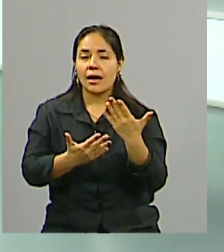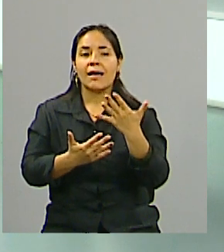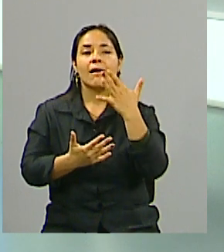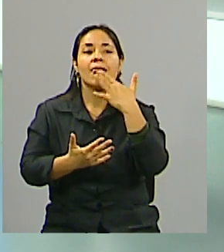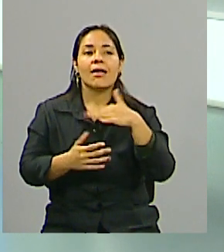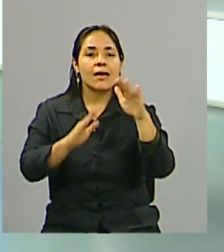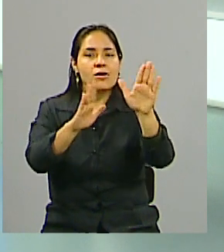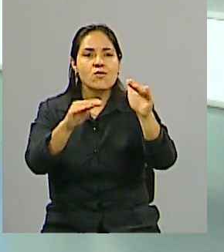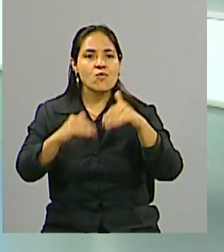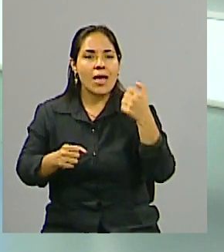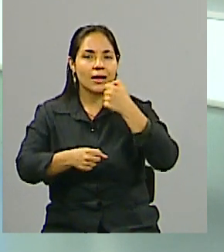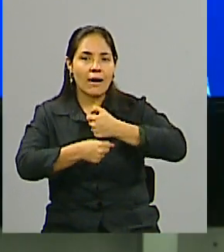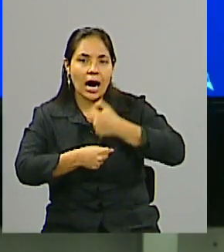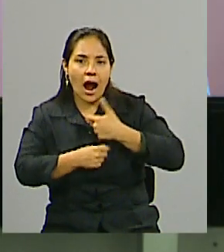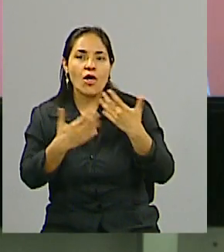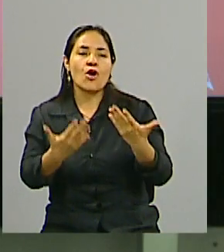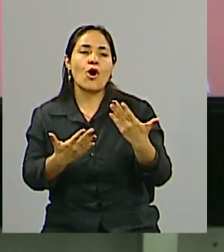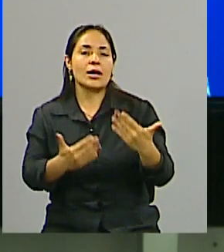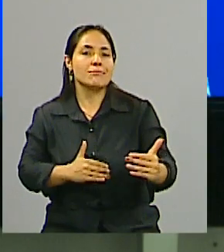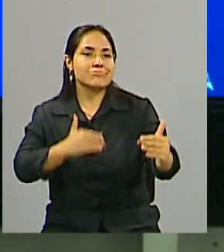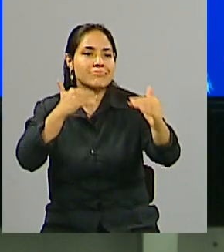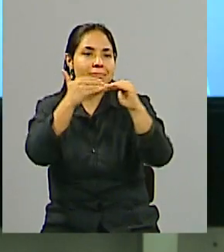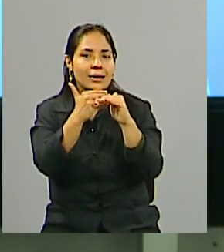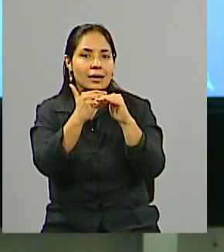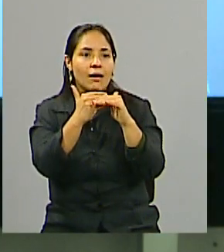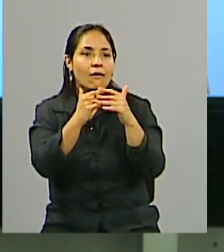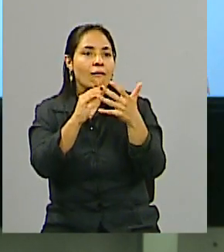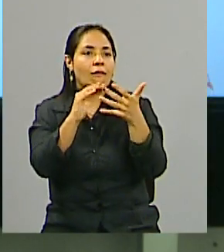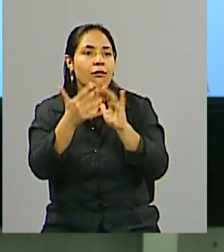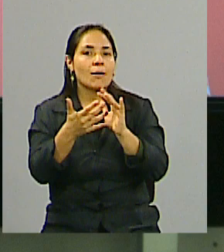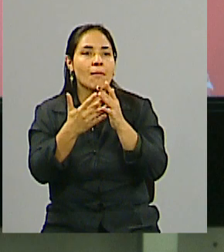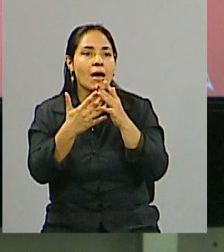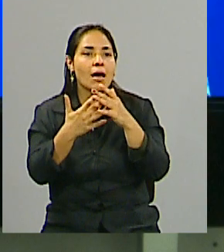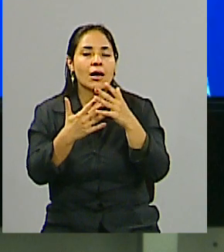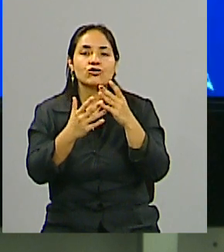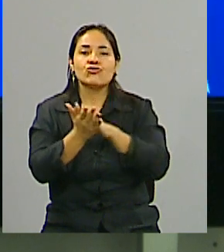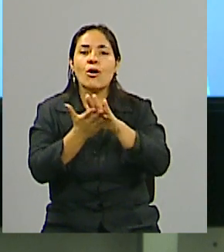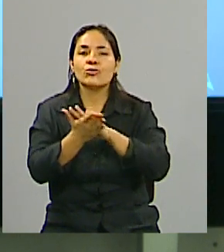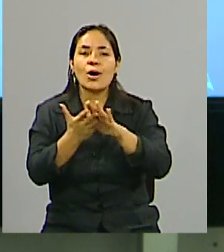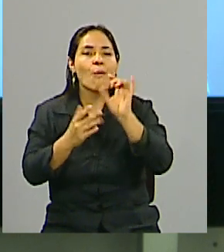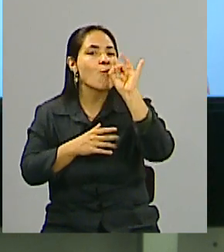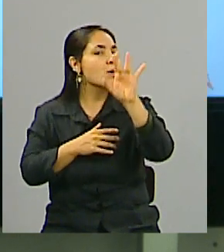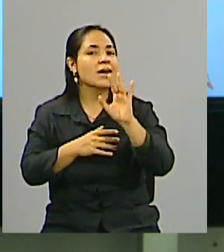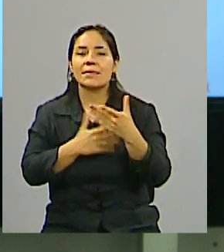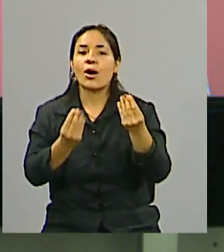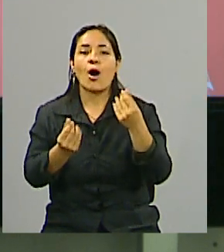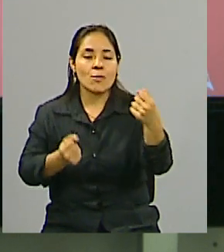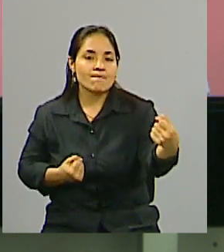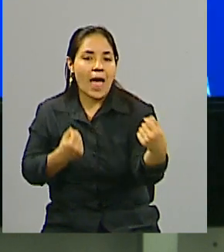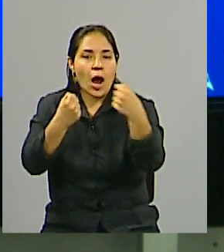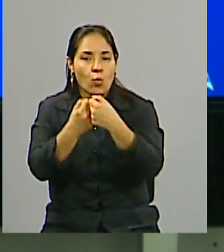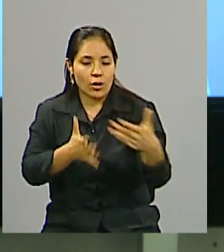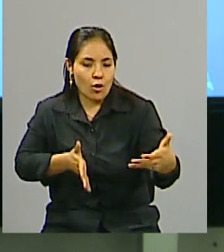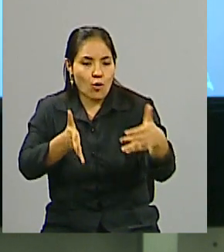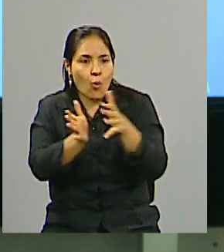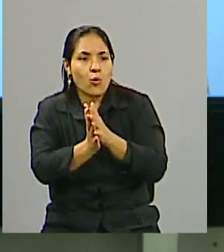como trabajadores y pensar que no hay otra salida si no es de conjunto, construyendo una identidad común y haciendo